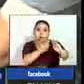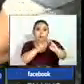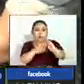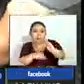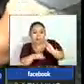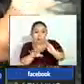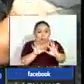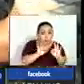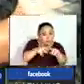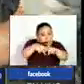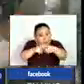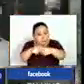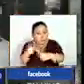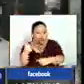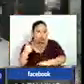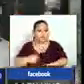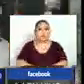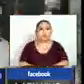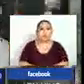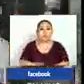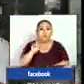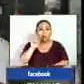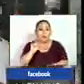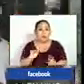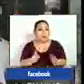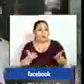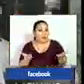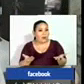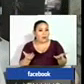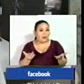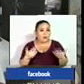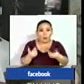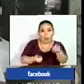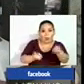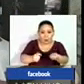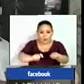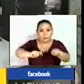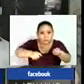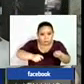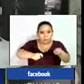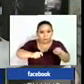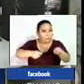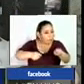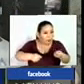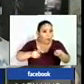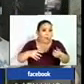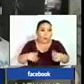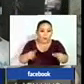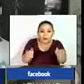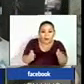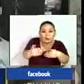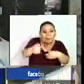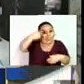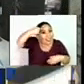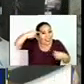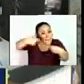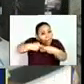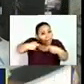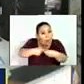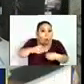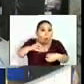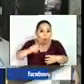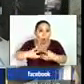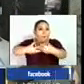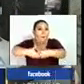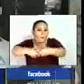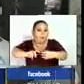algunas anomalías. Más que todo, la falla más común ahora es que el vehículo no arranque. Puede ser por batería, puede ser por motor de arranque.